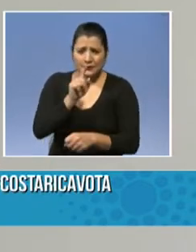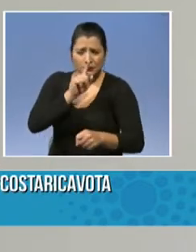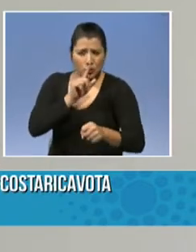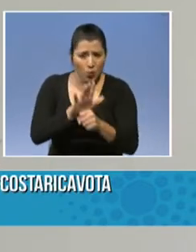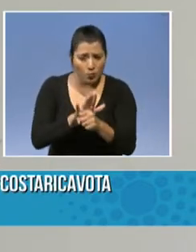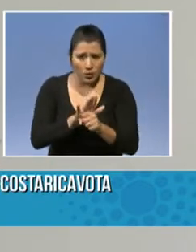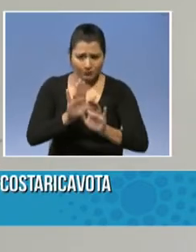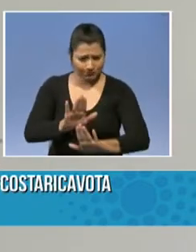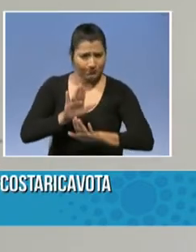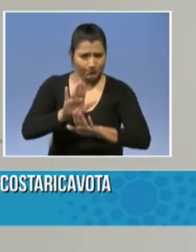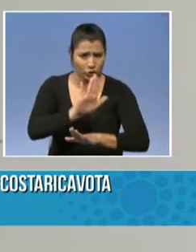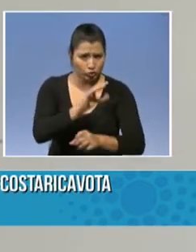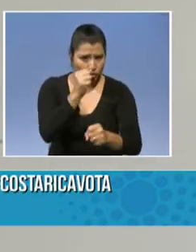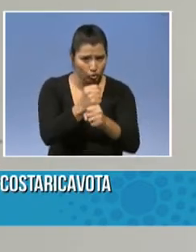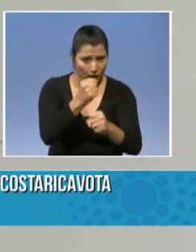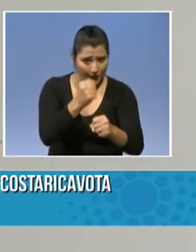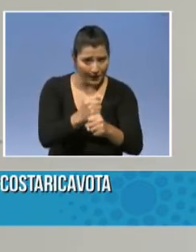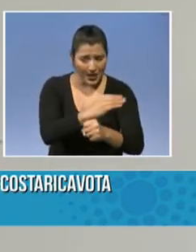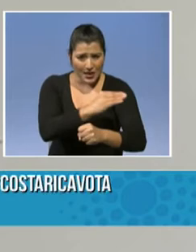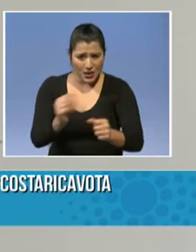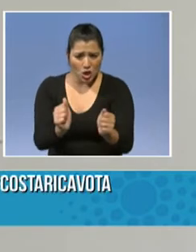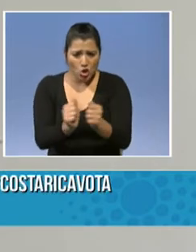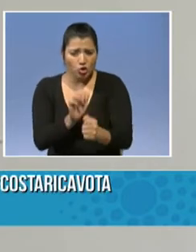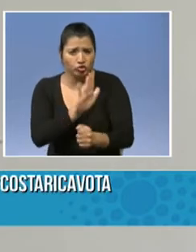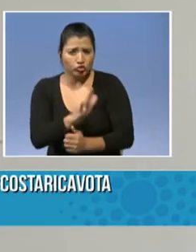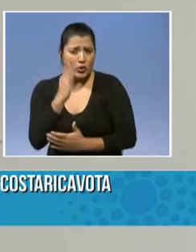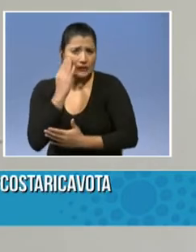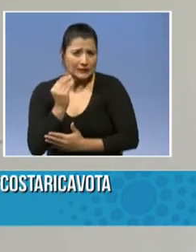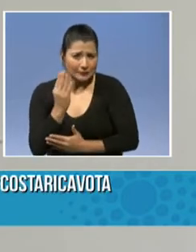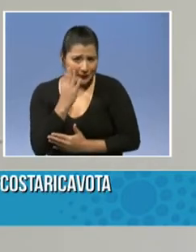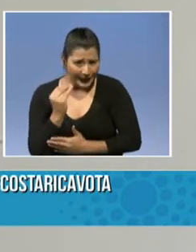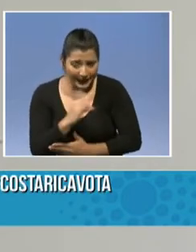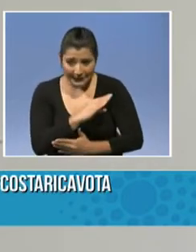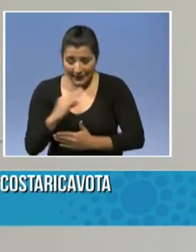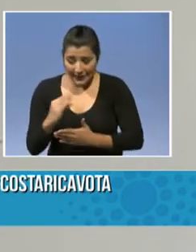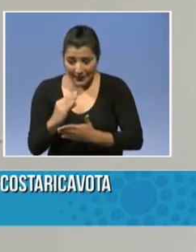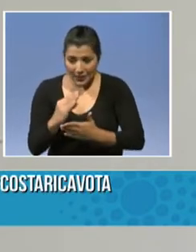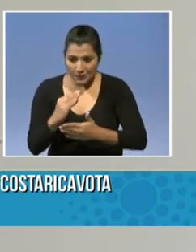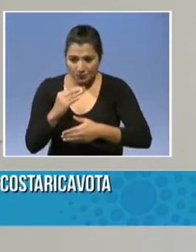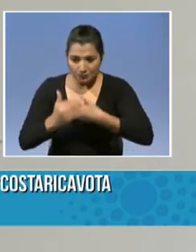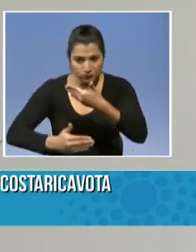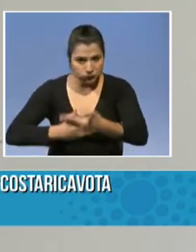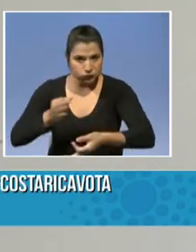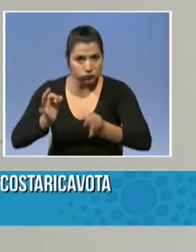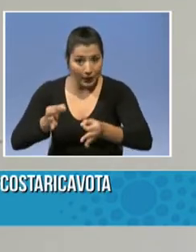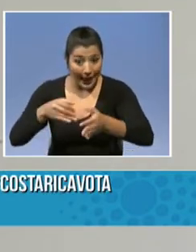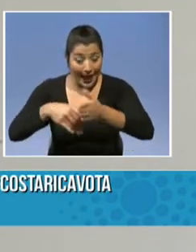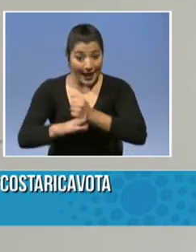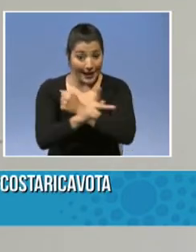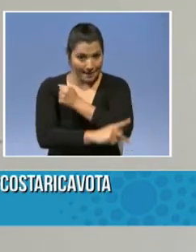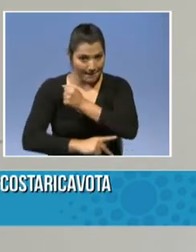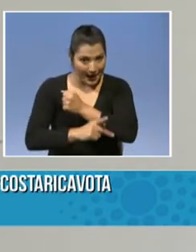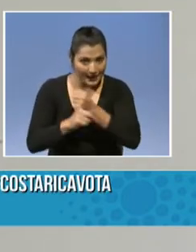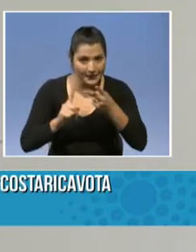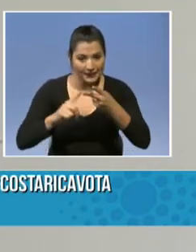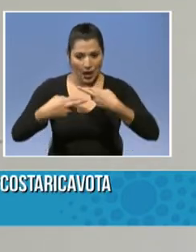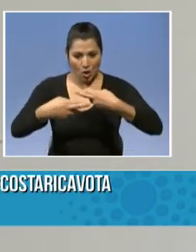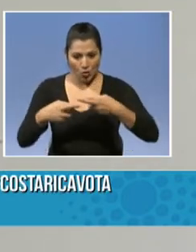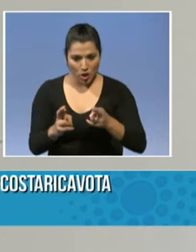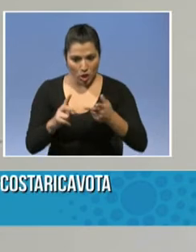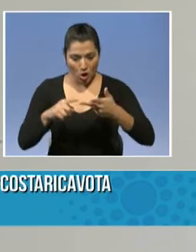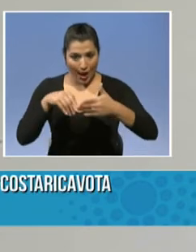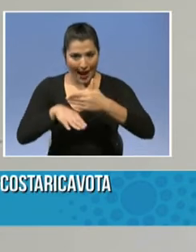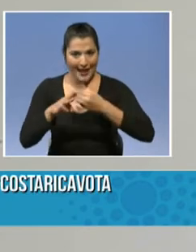eficazmente su labor y con la experticia y probidad que en el país, en la región y en el mundo nos